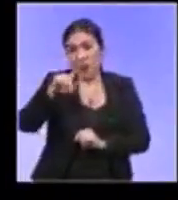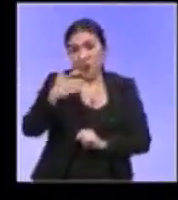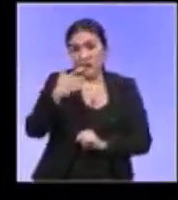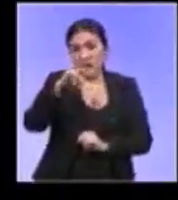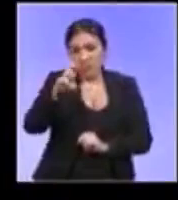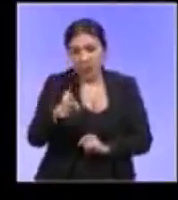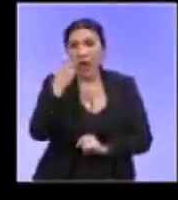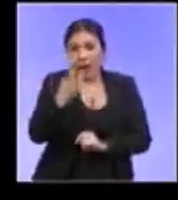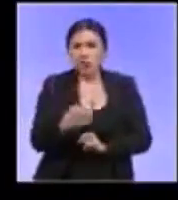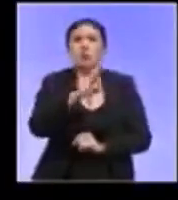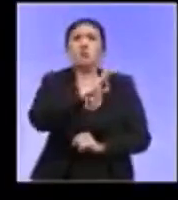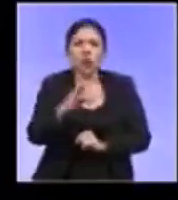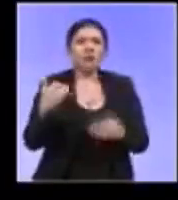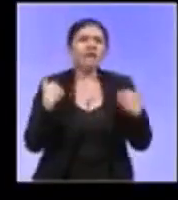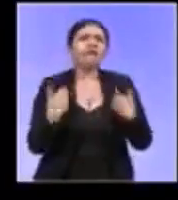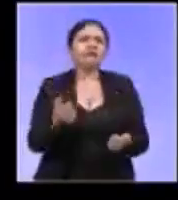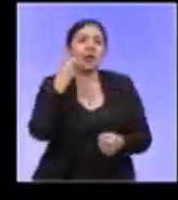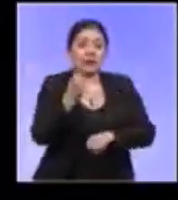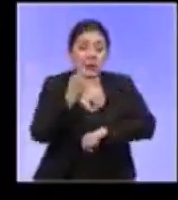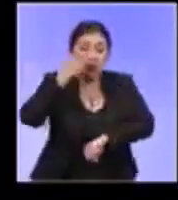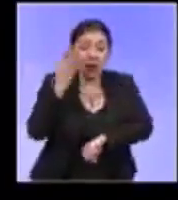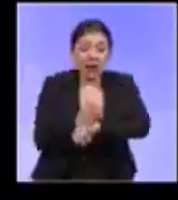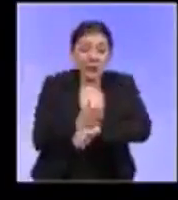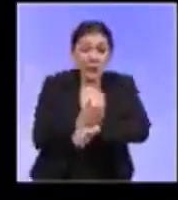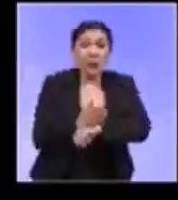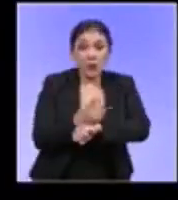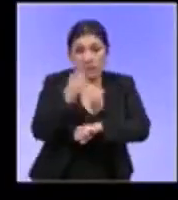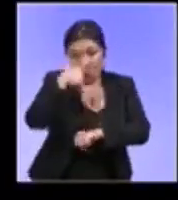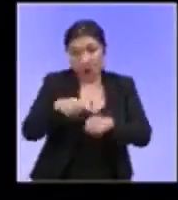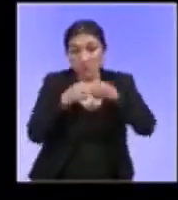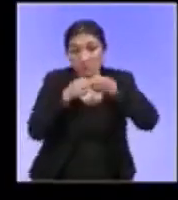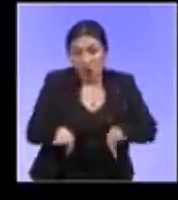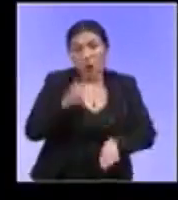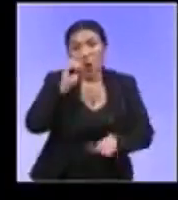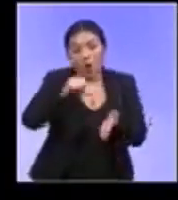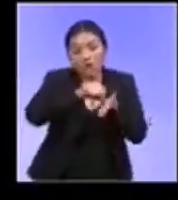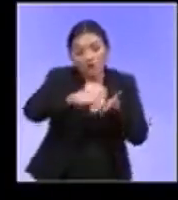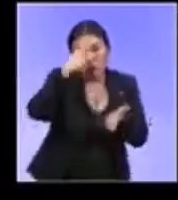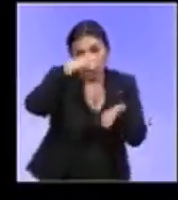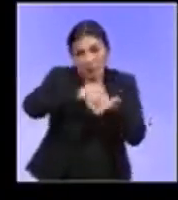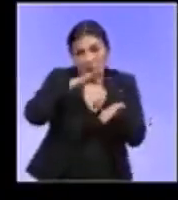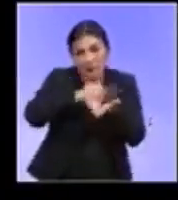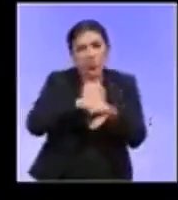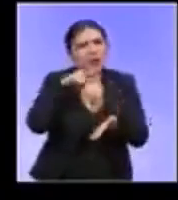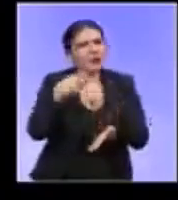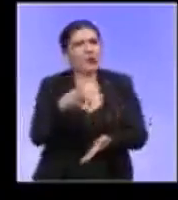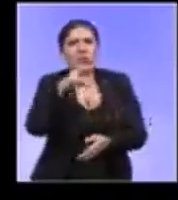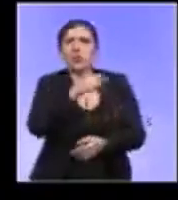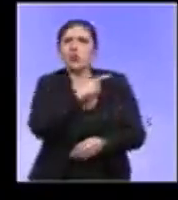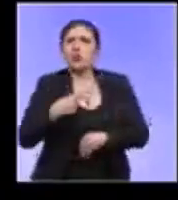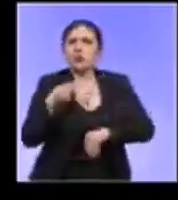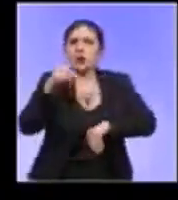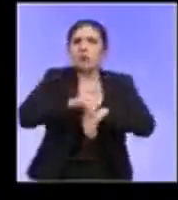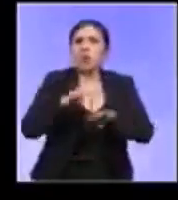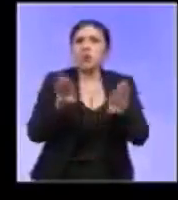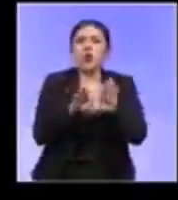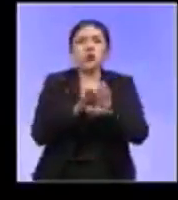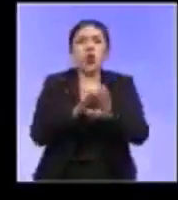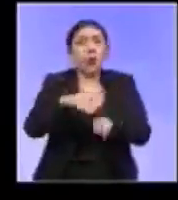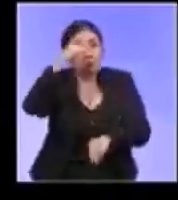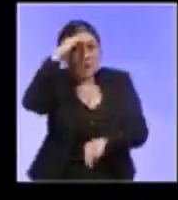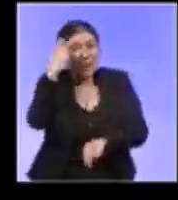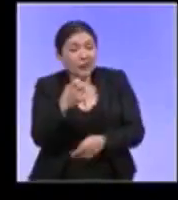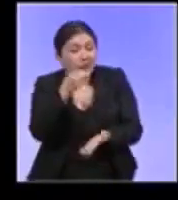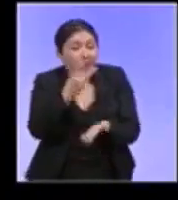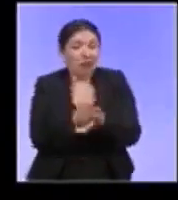permitía concluir que la sanción de pérdida o cancelación de registro no debe ser aplicada de forma automática